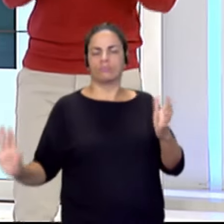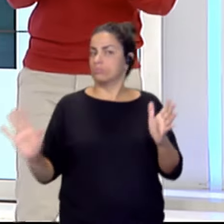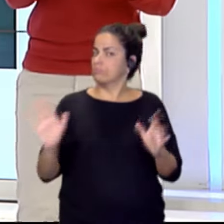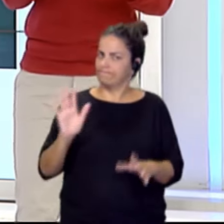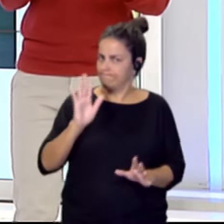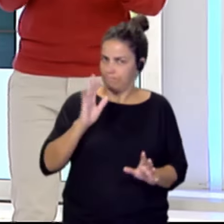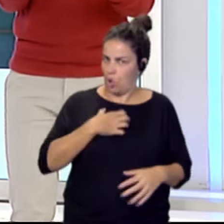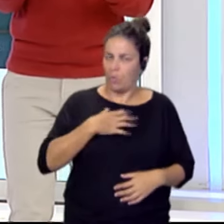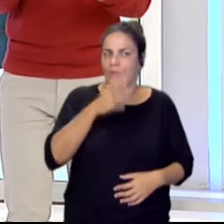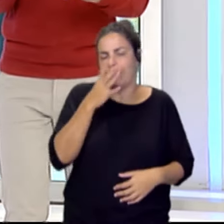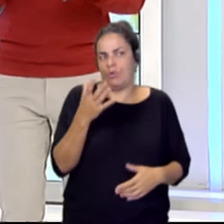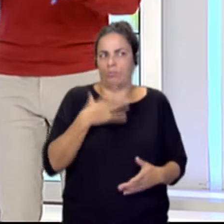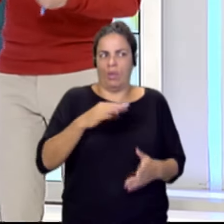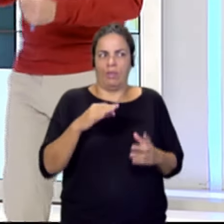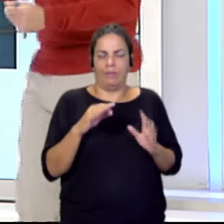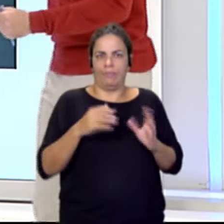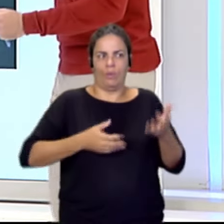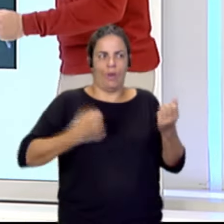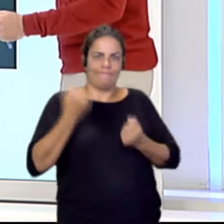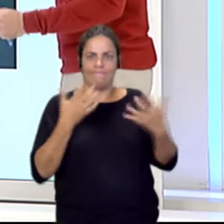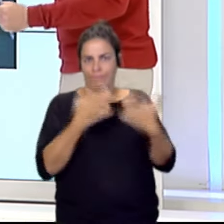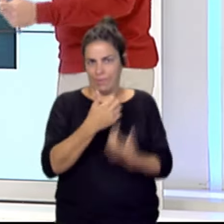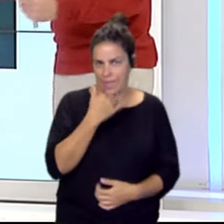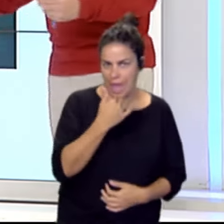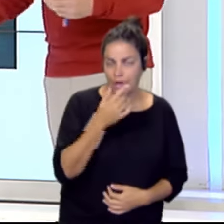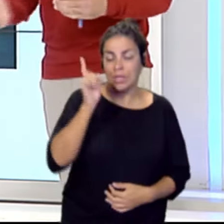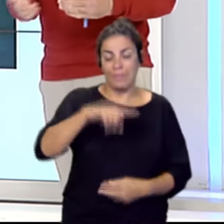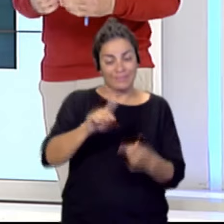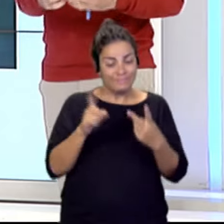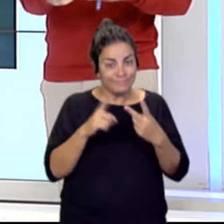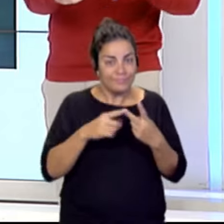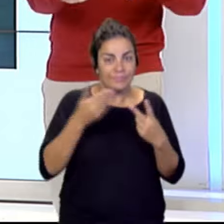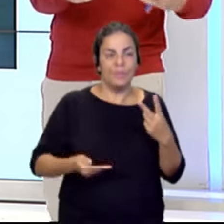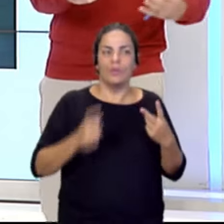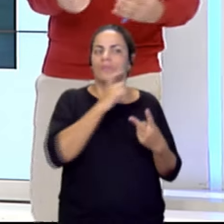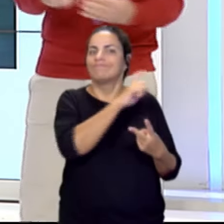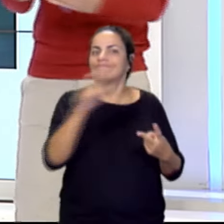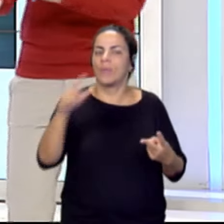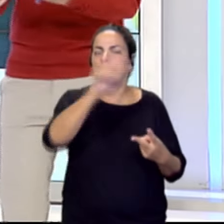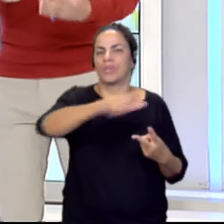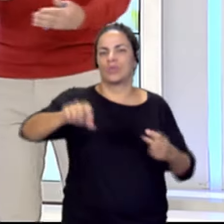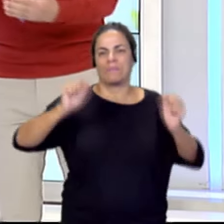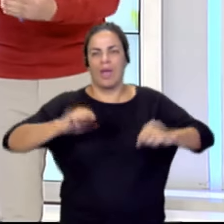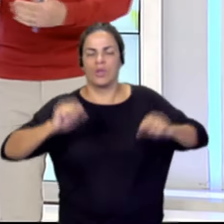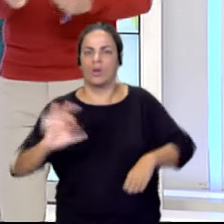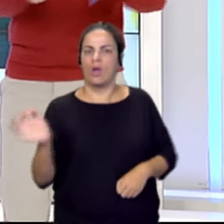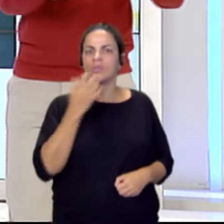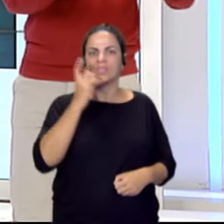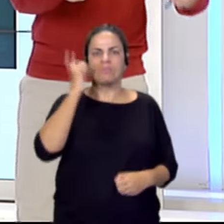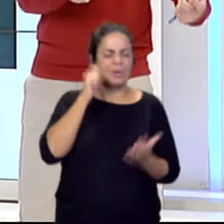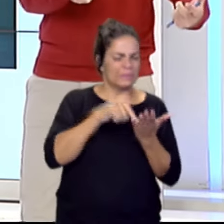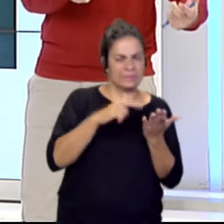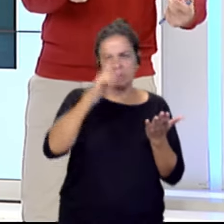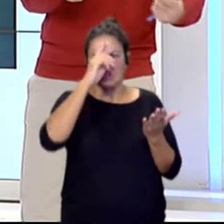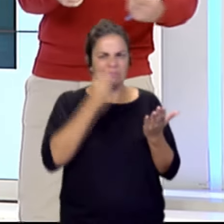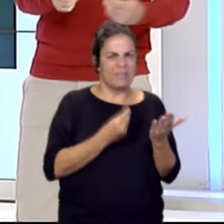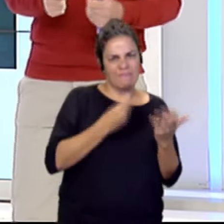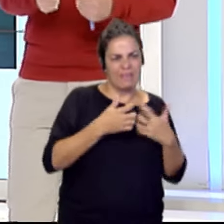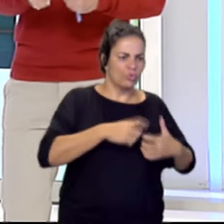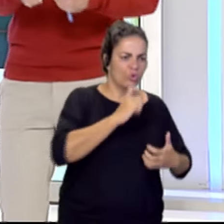segunda advertencia, es importante que avisemos a las personas mayores, a las personas que no estén acostumbradas a tratar con teléfonos móviles o con algún tipo de